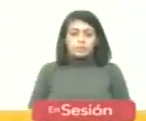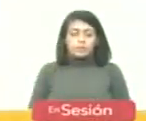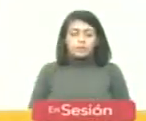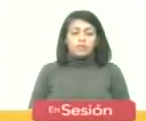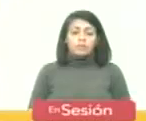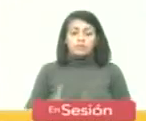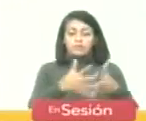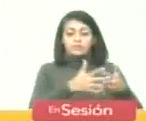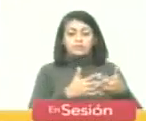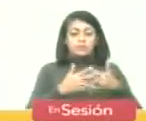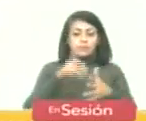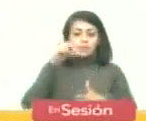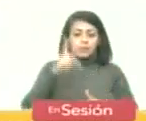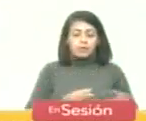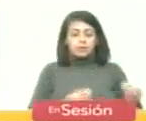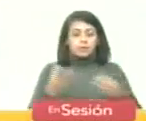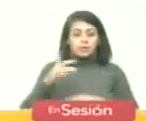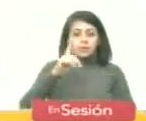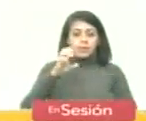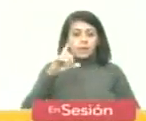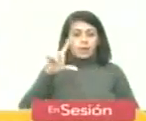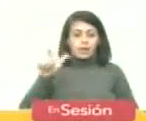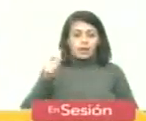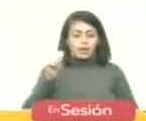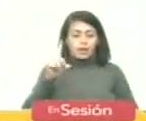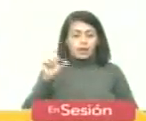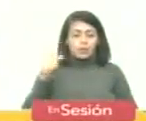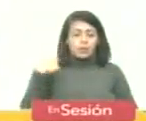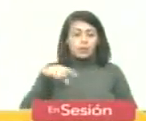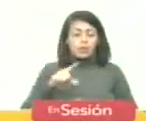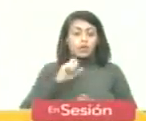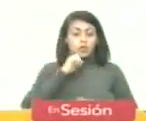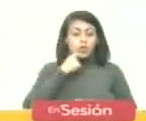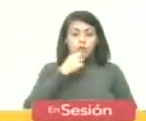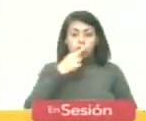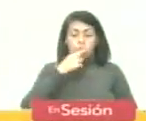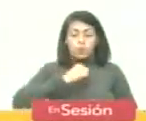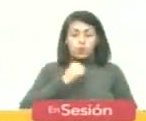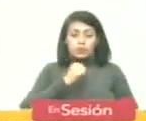Estados Unidos debe entregar a Delgado Taborsky, que tiene código rojo de Interpol.